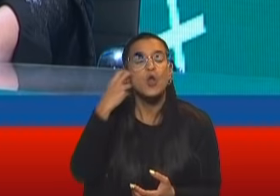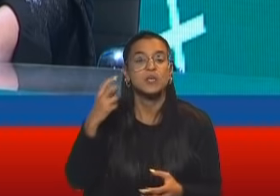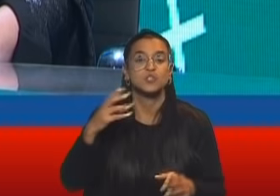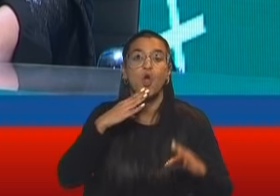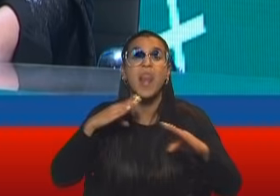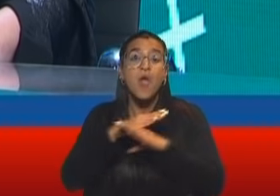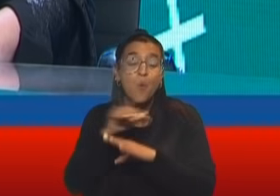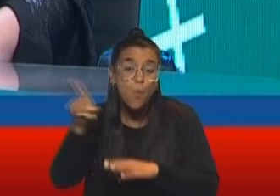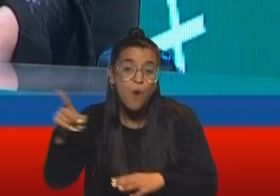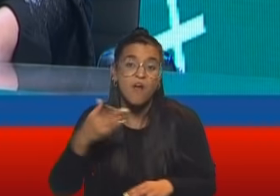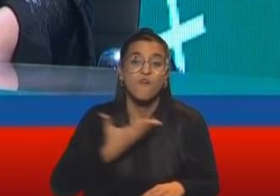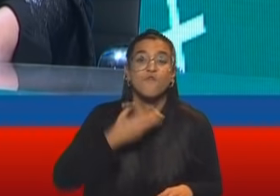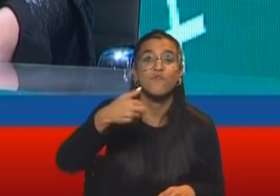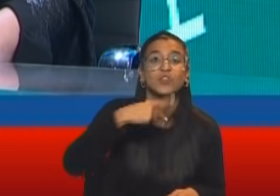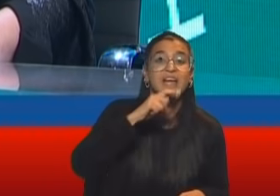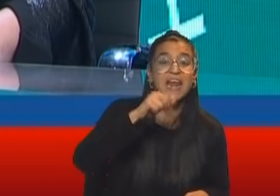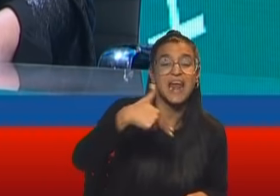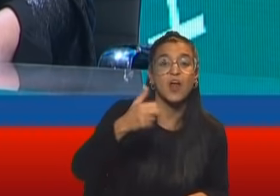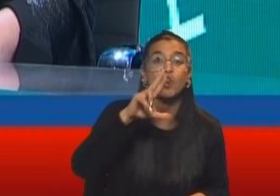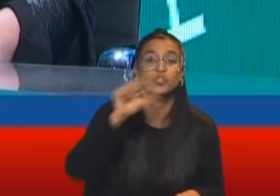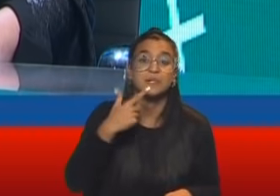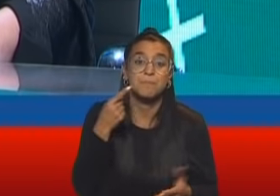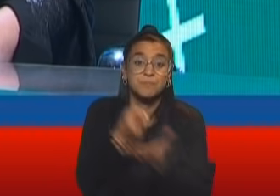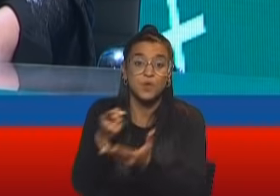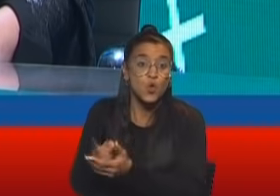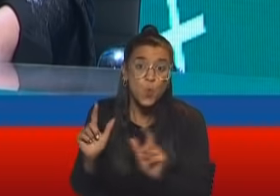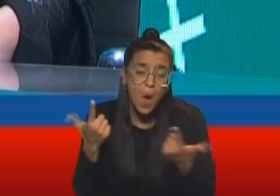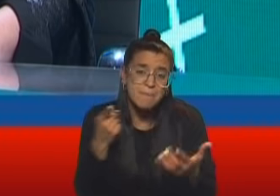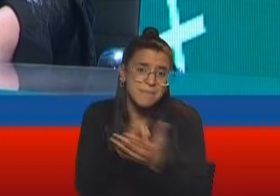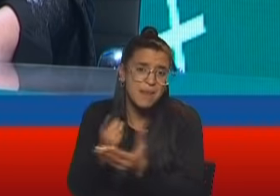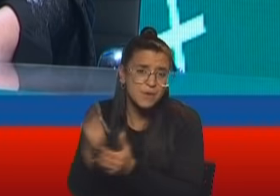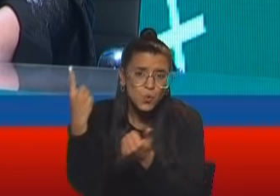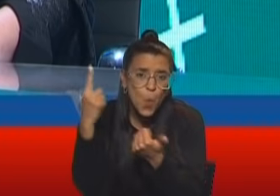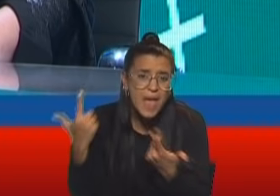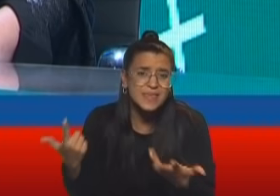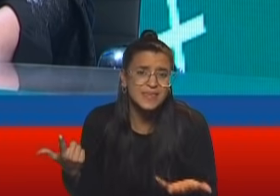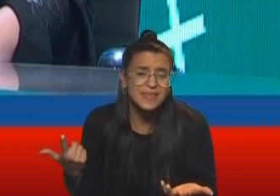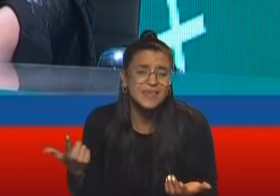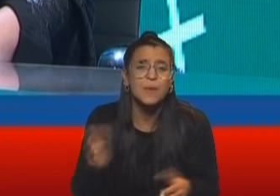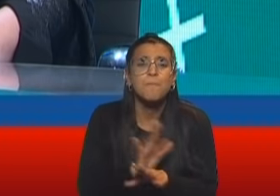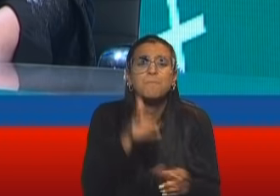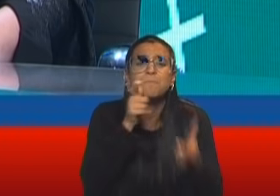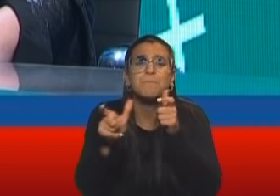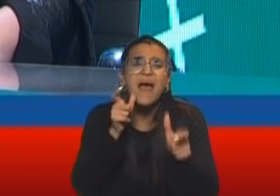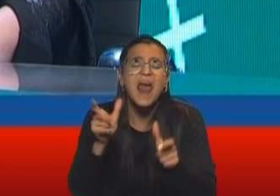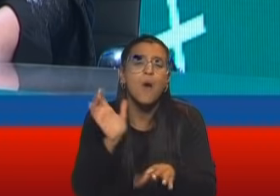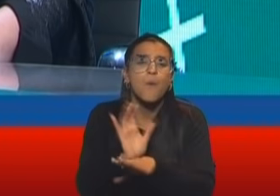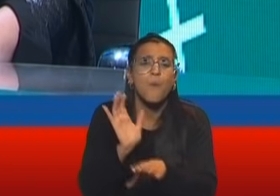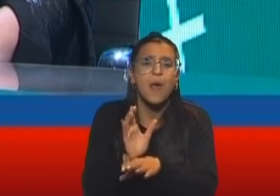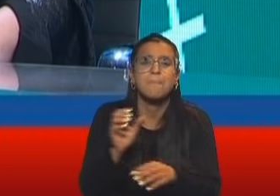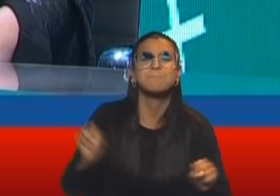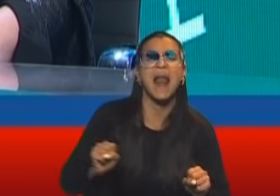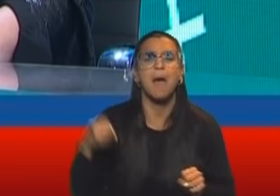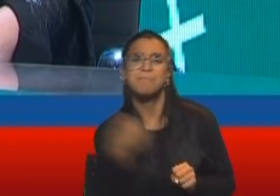negro Fontana Rosa habló de las malas palabras, dijo, no existen las malas palabras. ¿Qué son? Unas palabras que le pegan a otras son